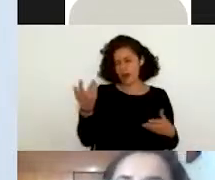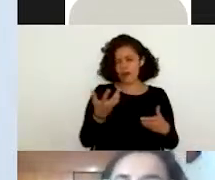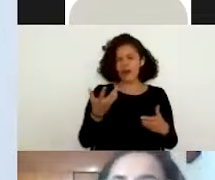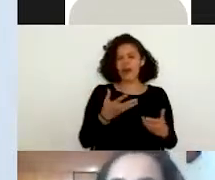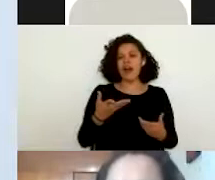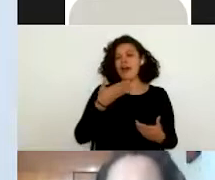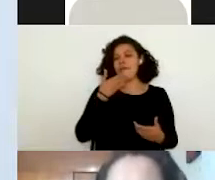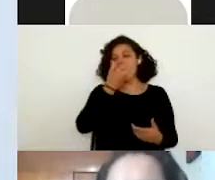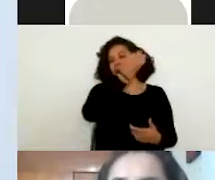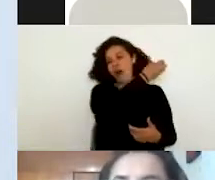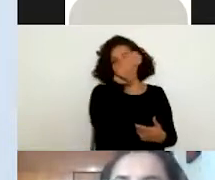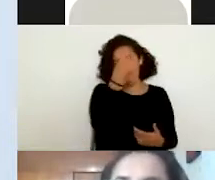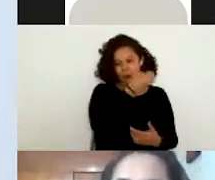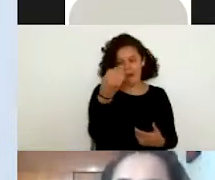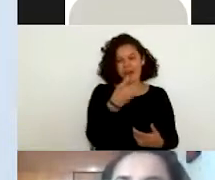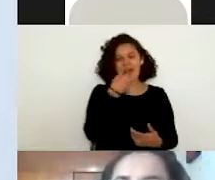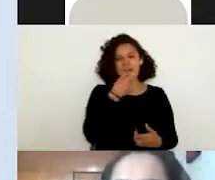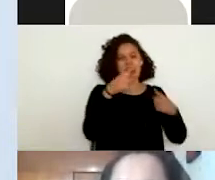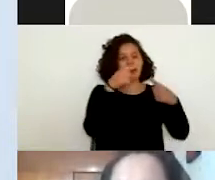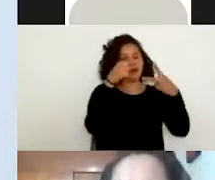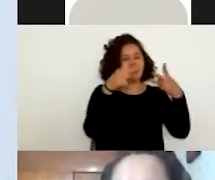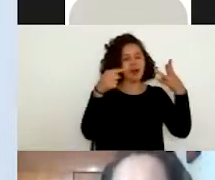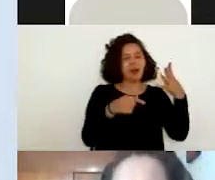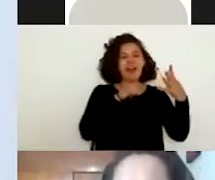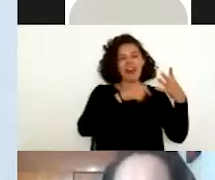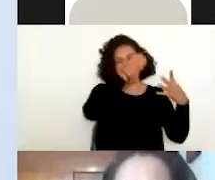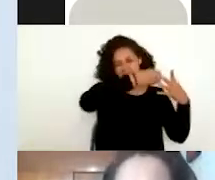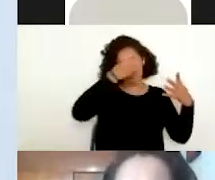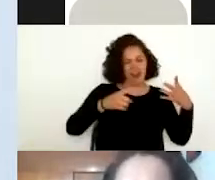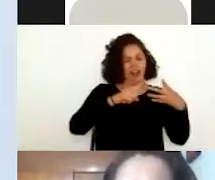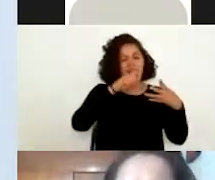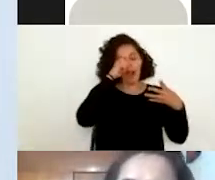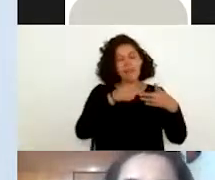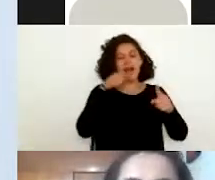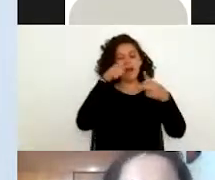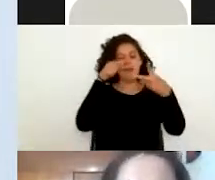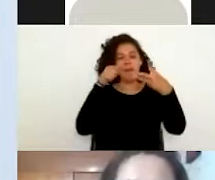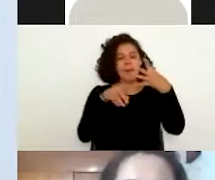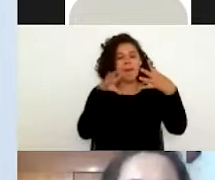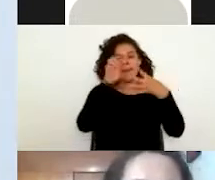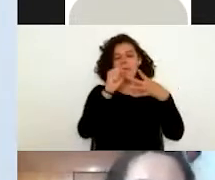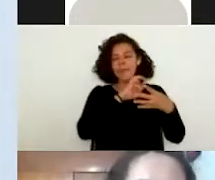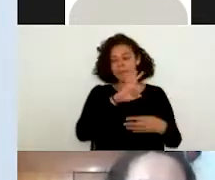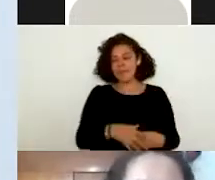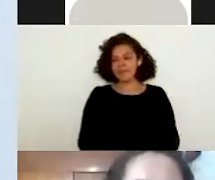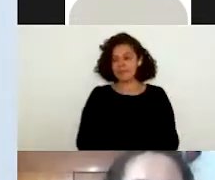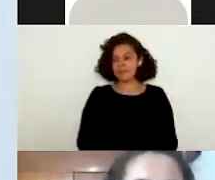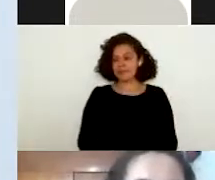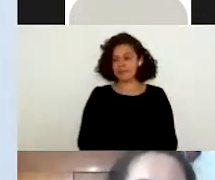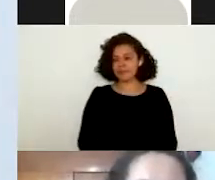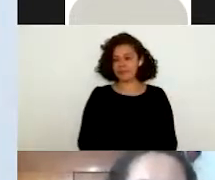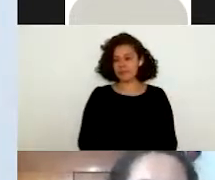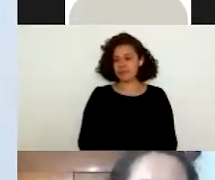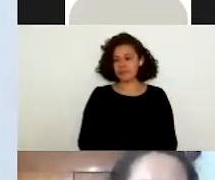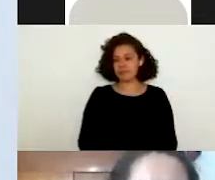coherentes, secuenciales y dirigidas a lograr los objetivos específicos. Vamos a encontrarnos, cuando nos